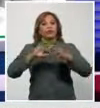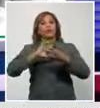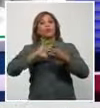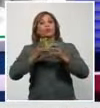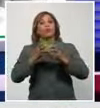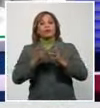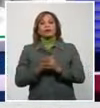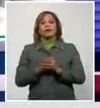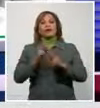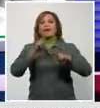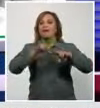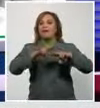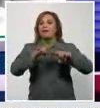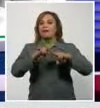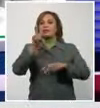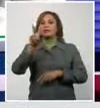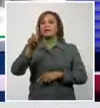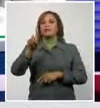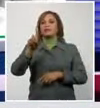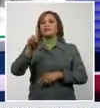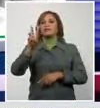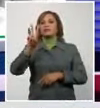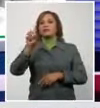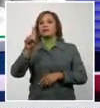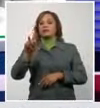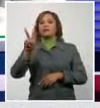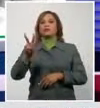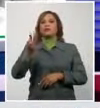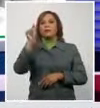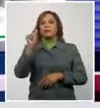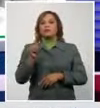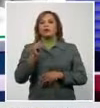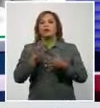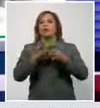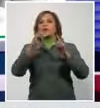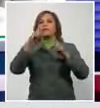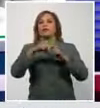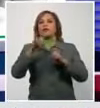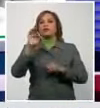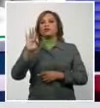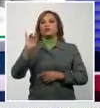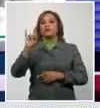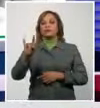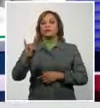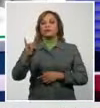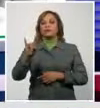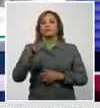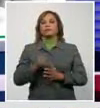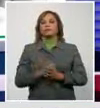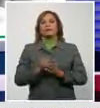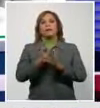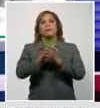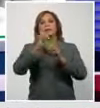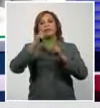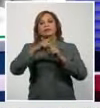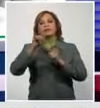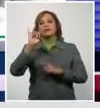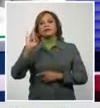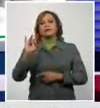La Habana con 132 nuevos casos, Guantánamo con 89 y Matanzas con